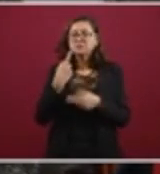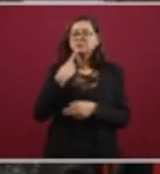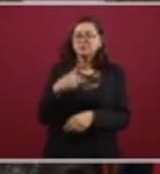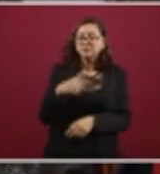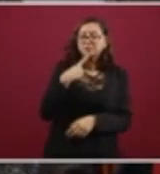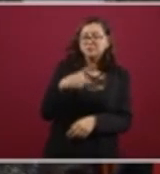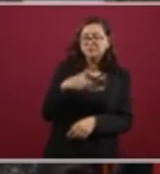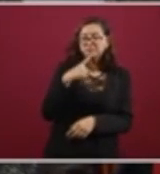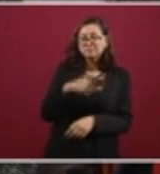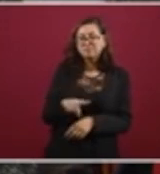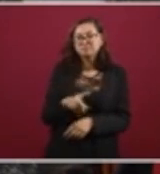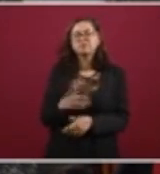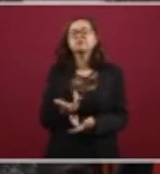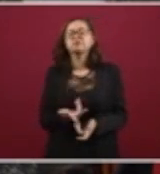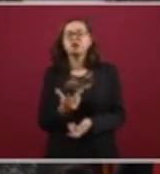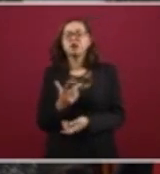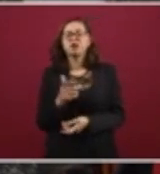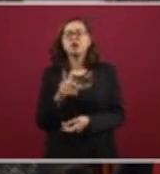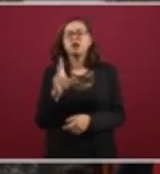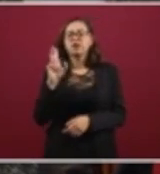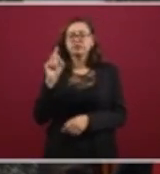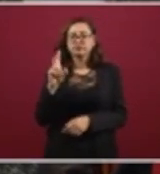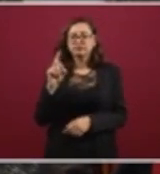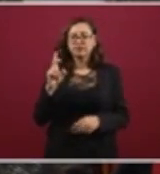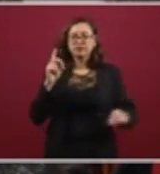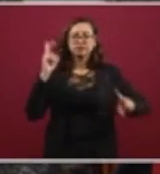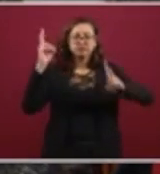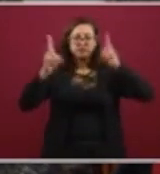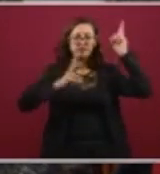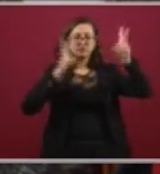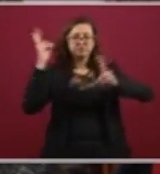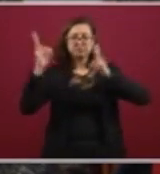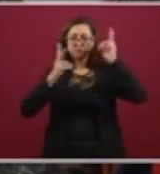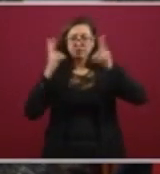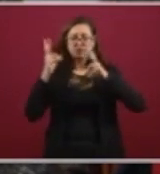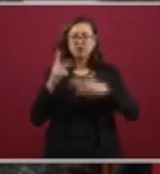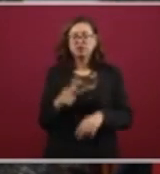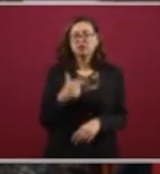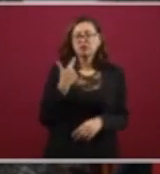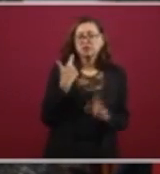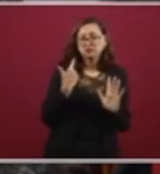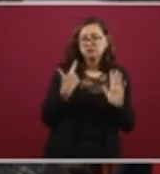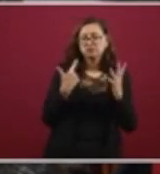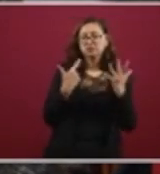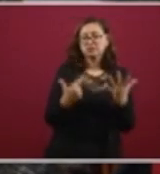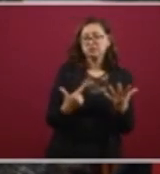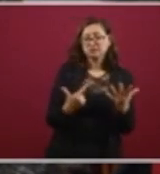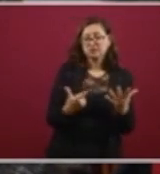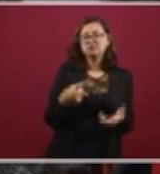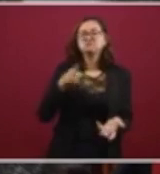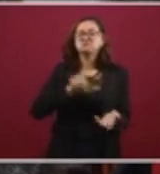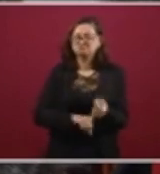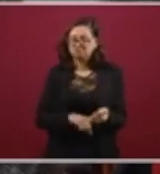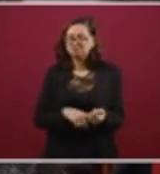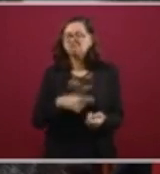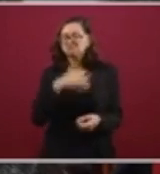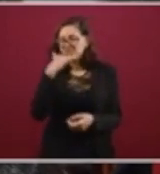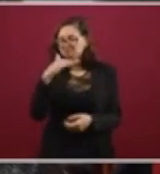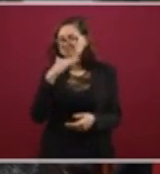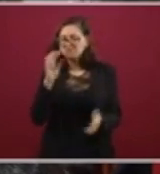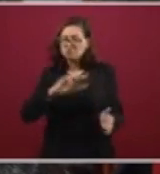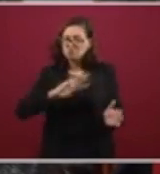reportamos que hubo 30 visitas, de esas 7 resultaron con infracción y hubo